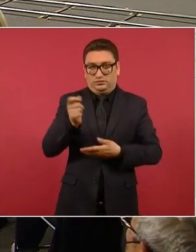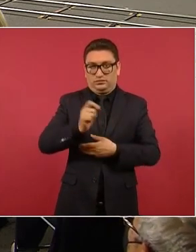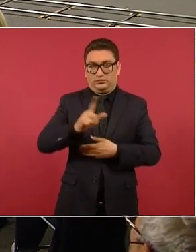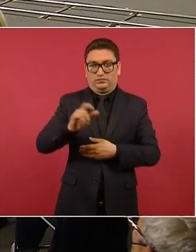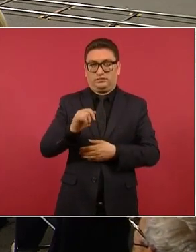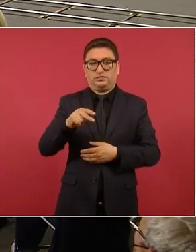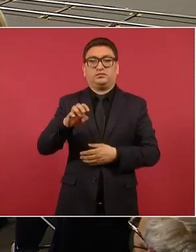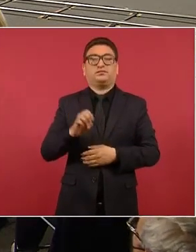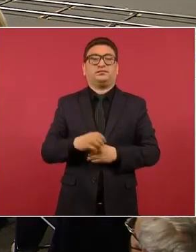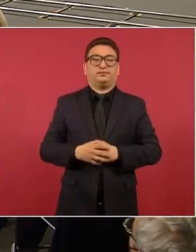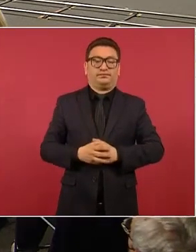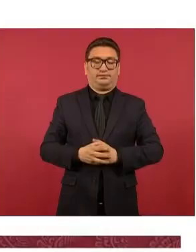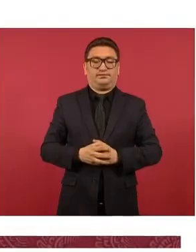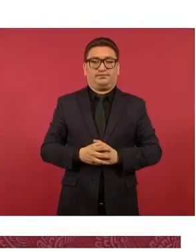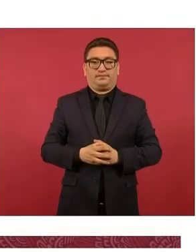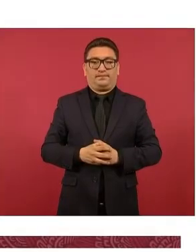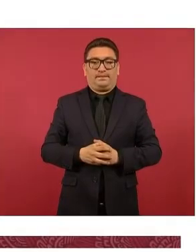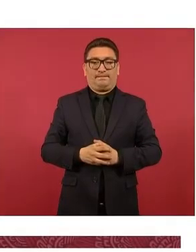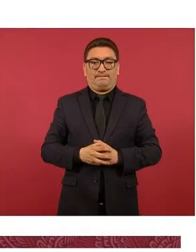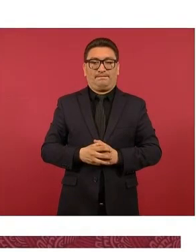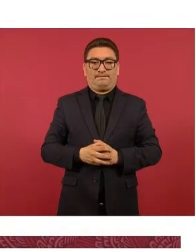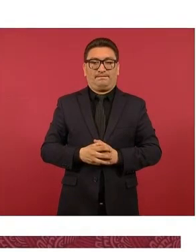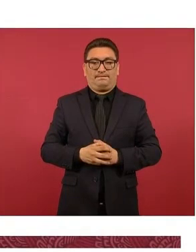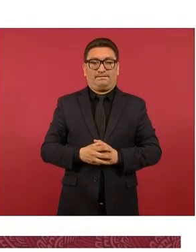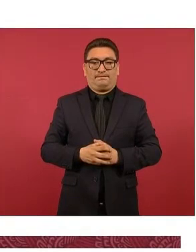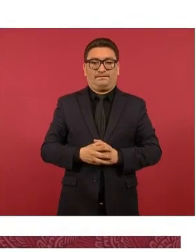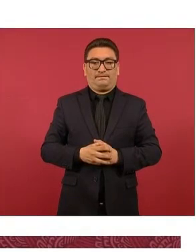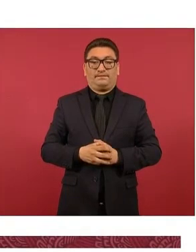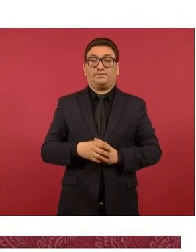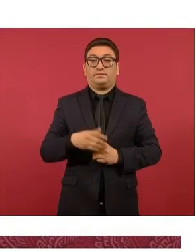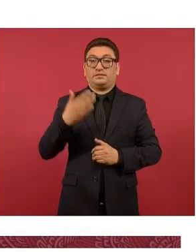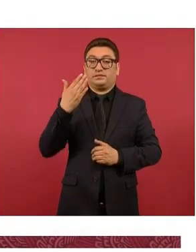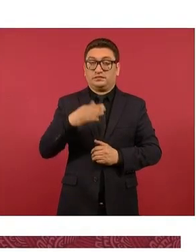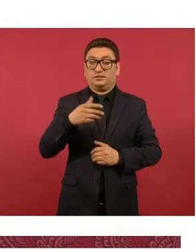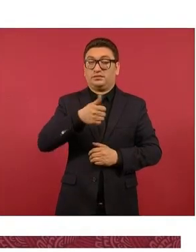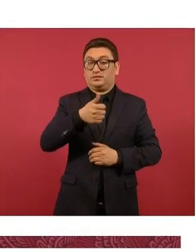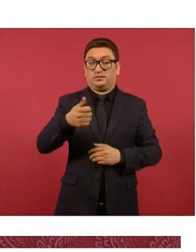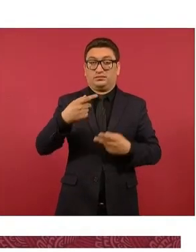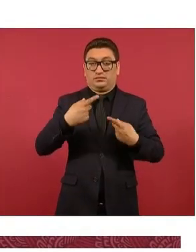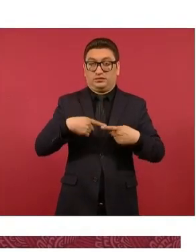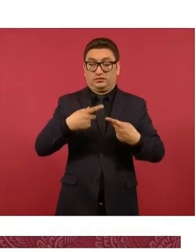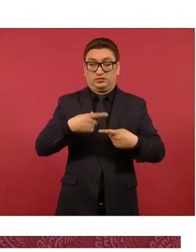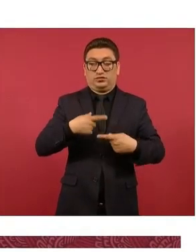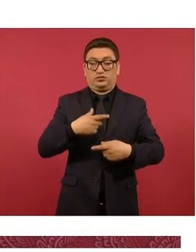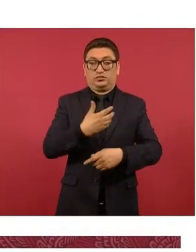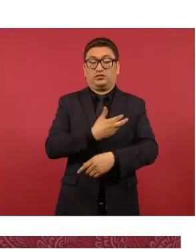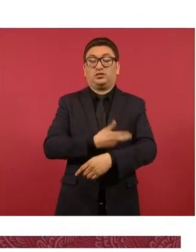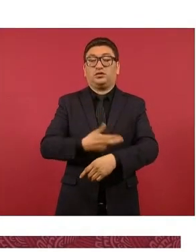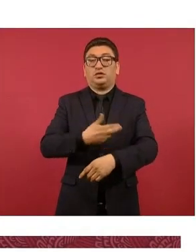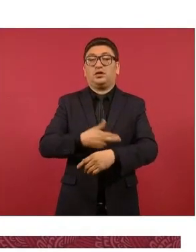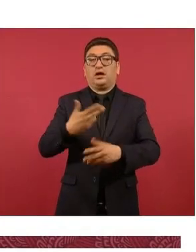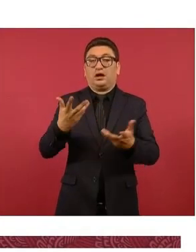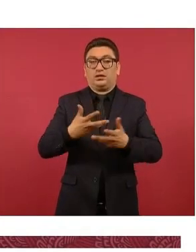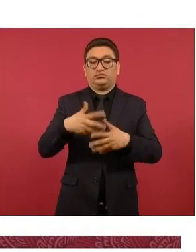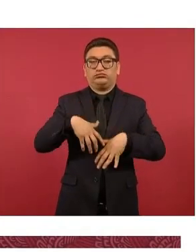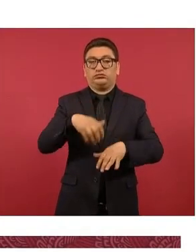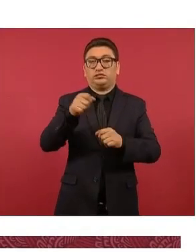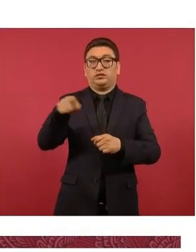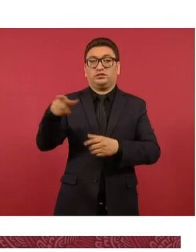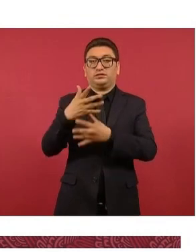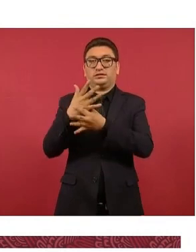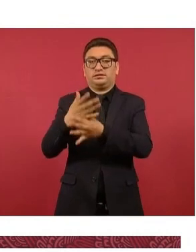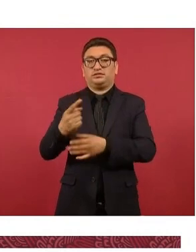Electoral. Solo diremos que los propios organizadores fueron los que mencionaron que uno